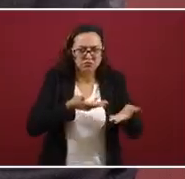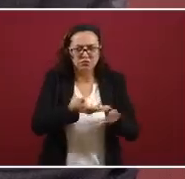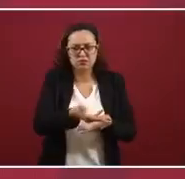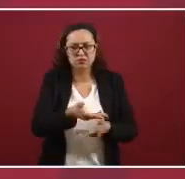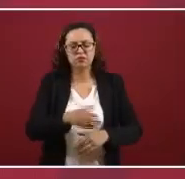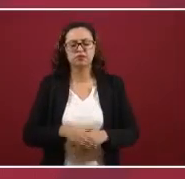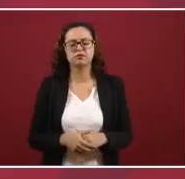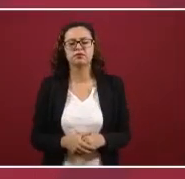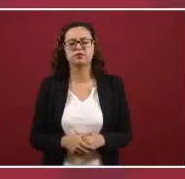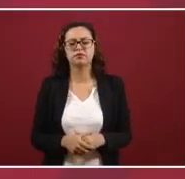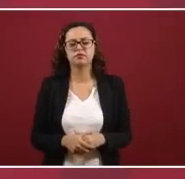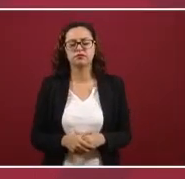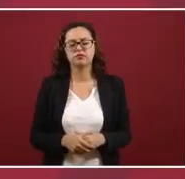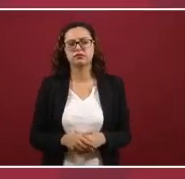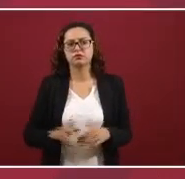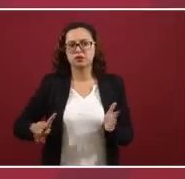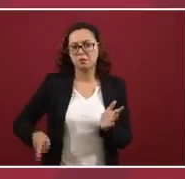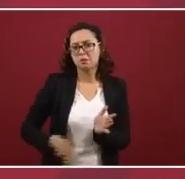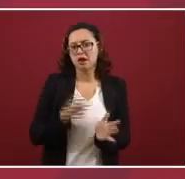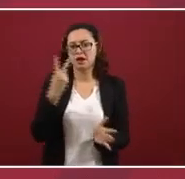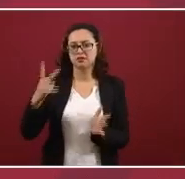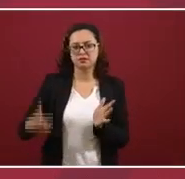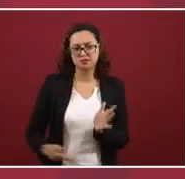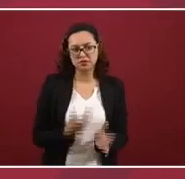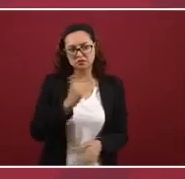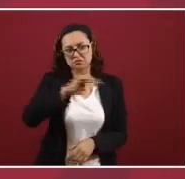hemos estado consultando